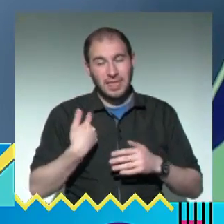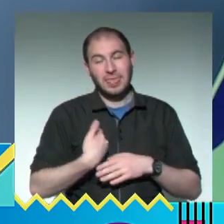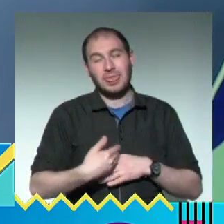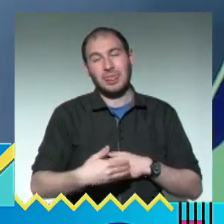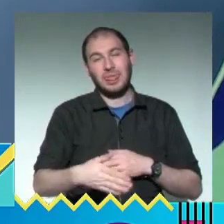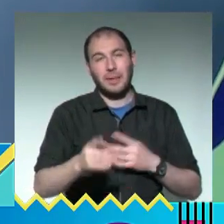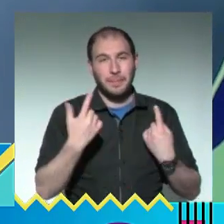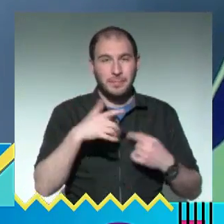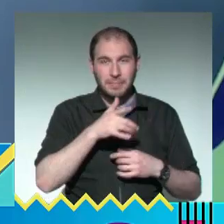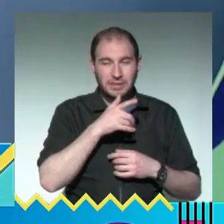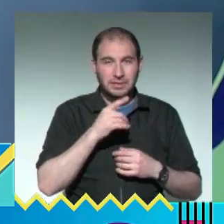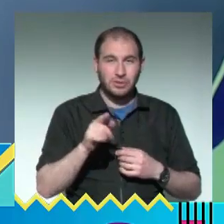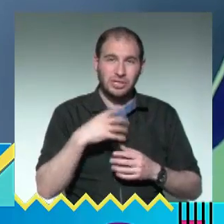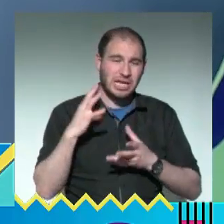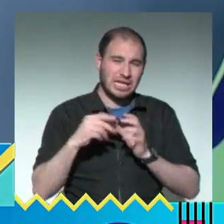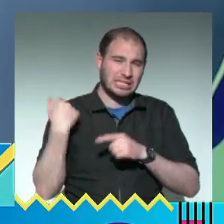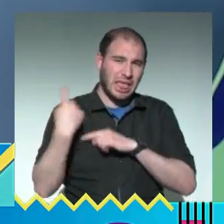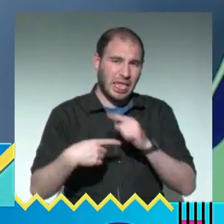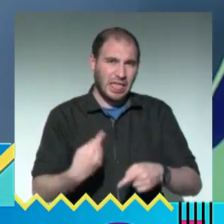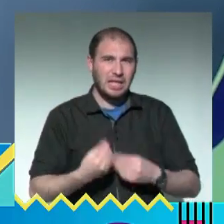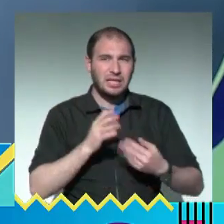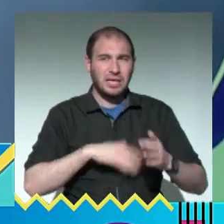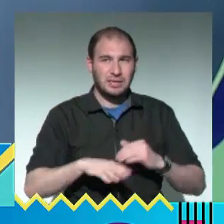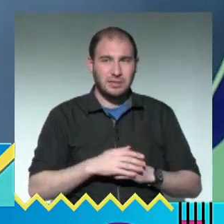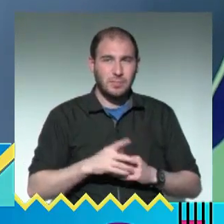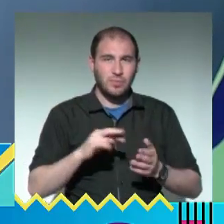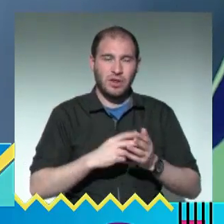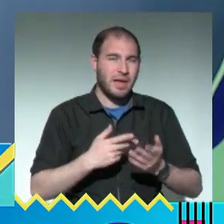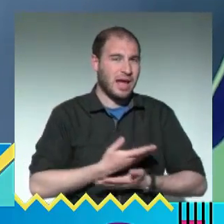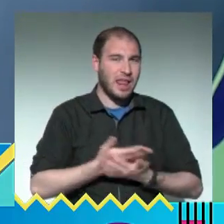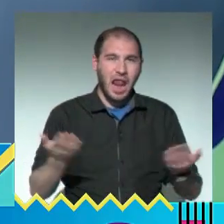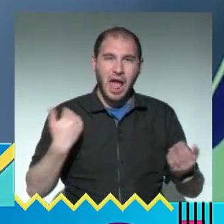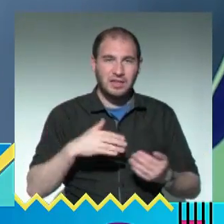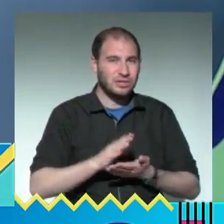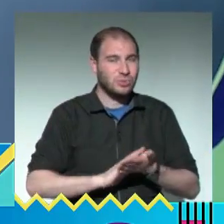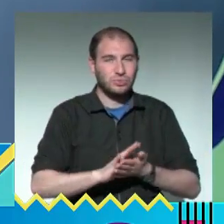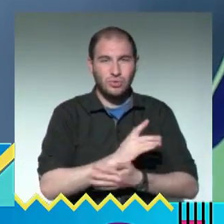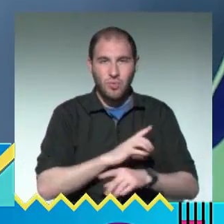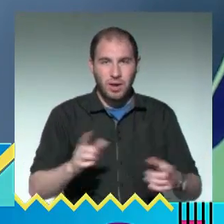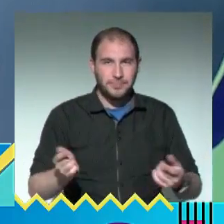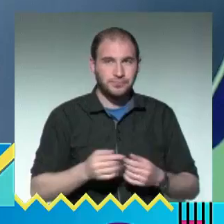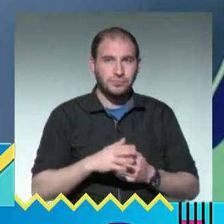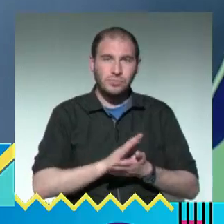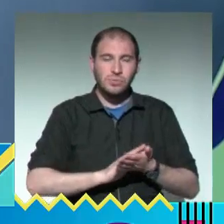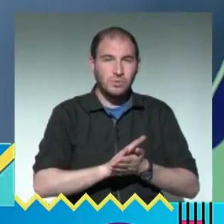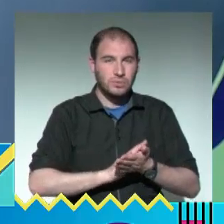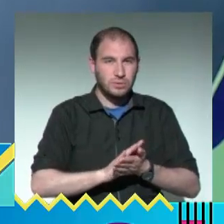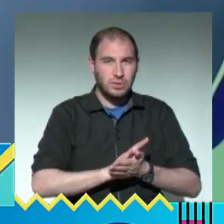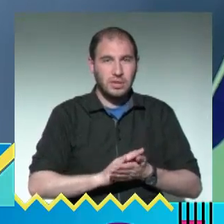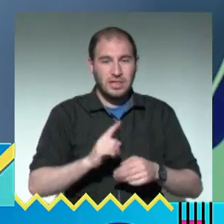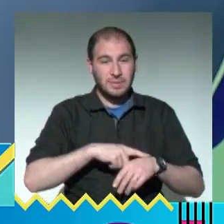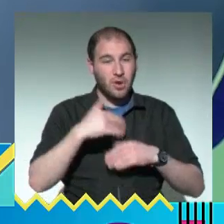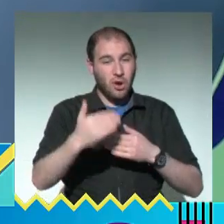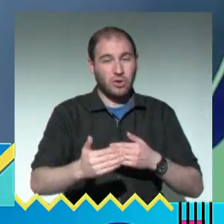pero me parece que si venimos de crisis en crisis, lo que podemos ver es que hay un problema estructural que Argentina no resuelve, digamos, que no se va a resolver en el